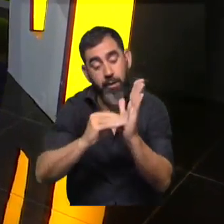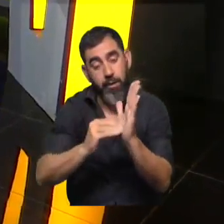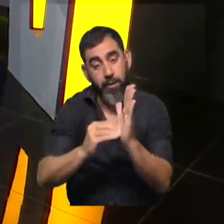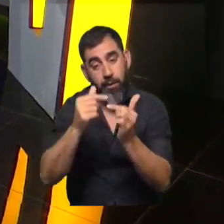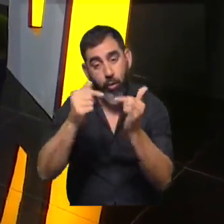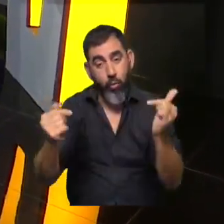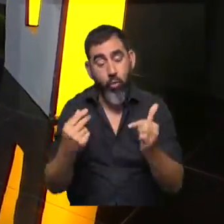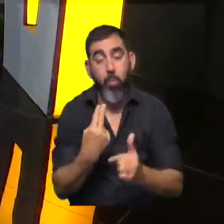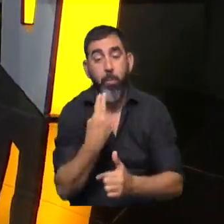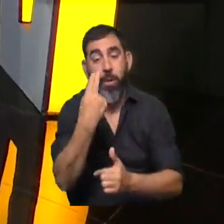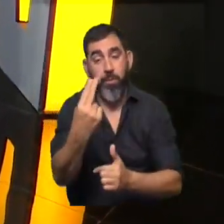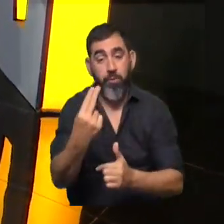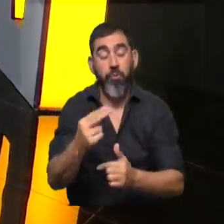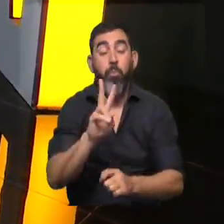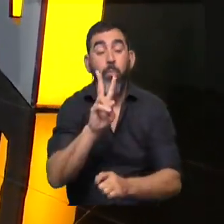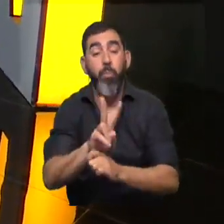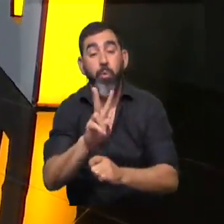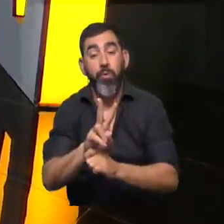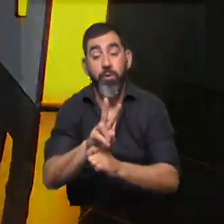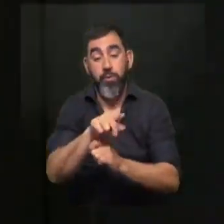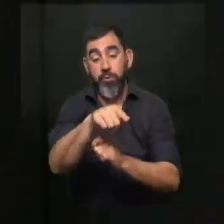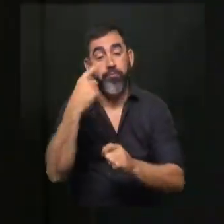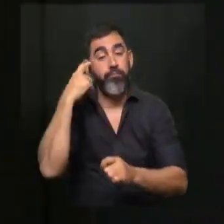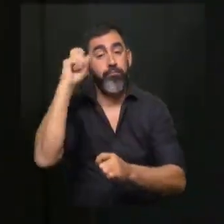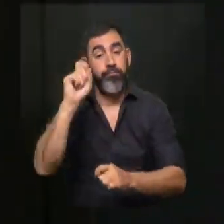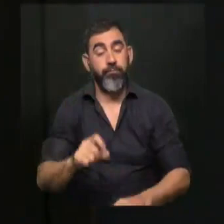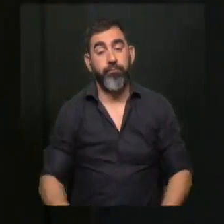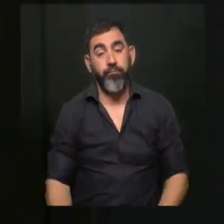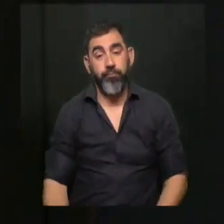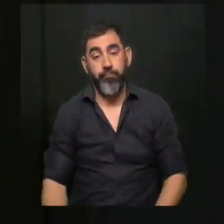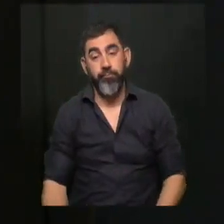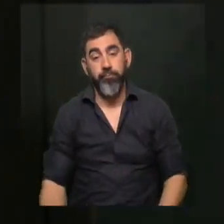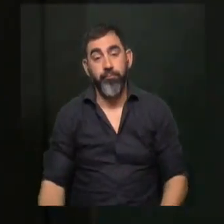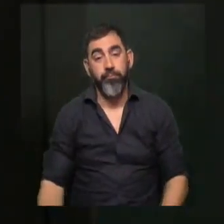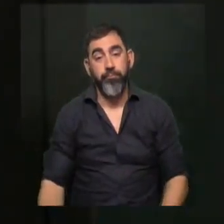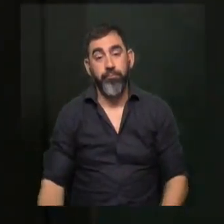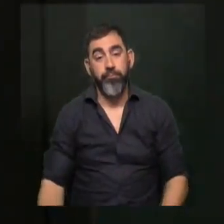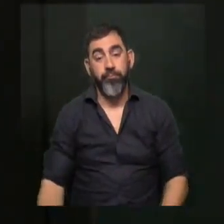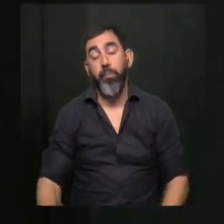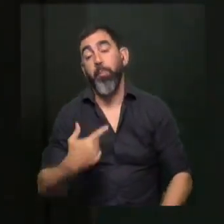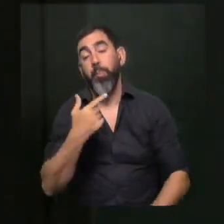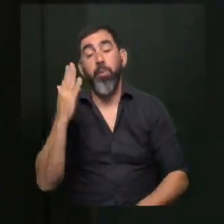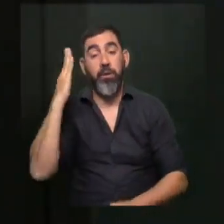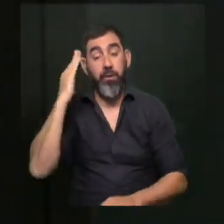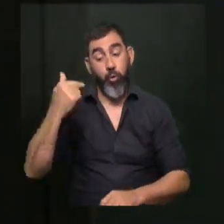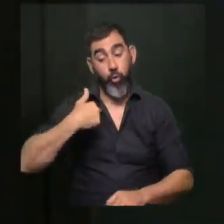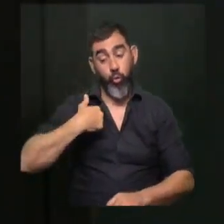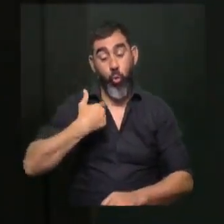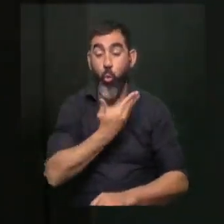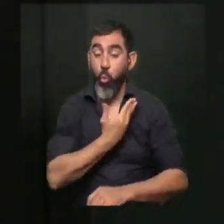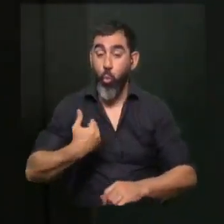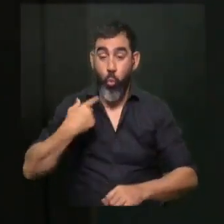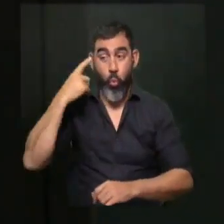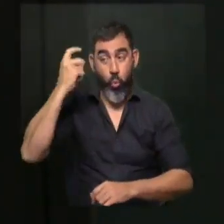patentes y que lo protege a esa invención, ya sea para que hoy o mañana se sepa que ese invento